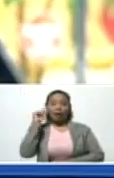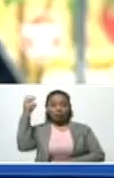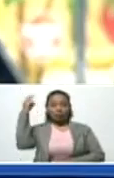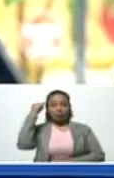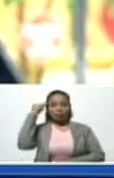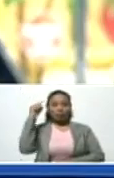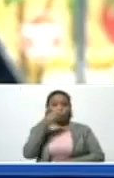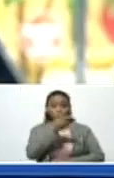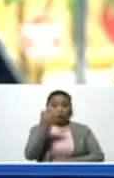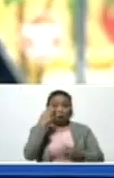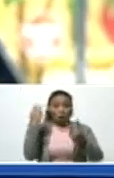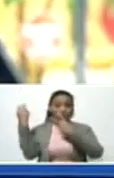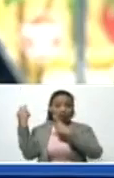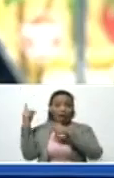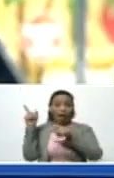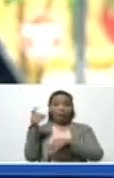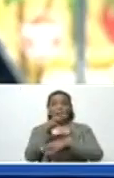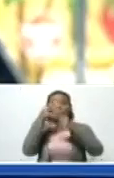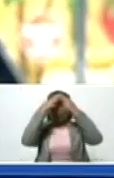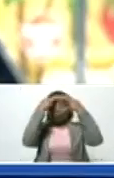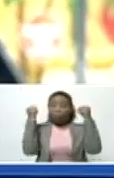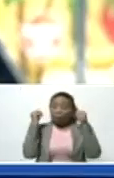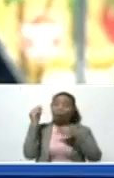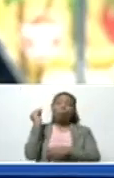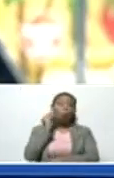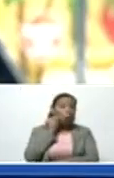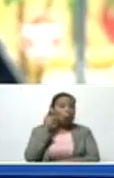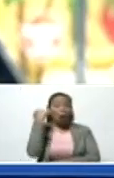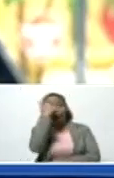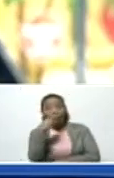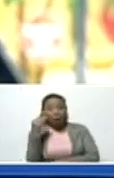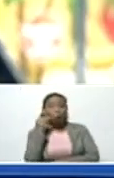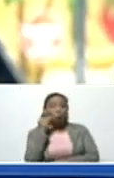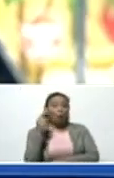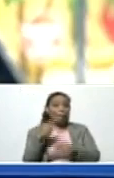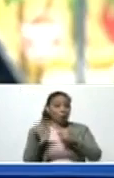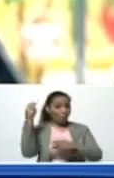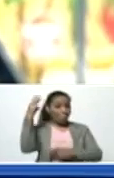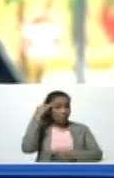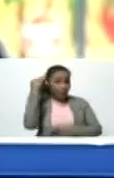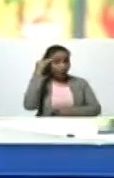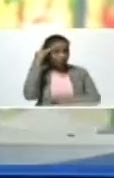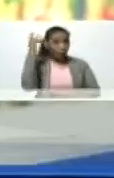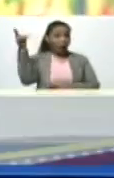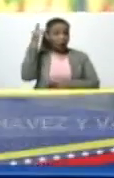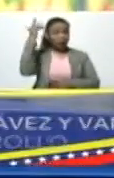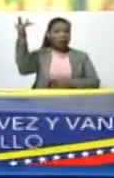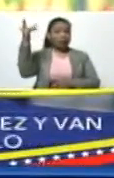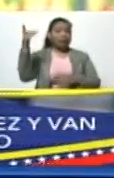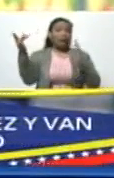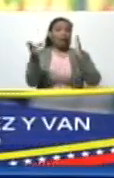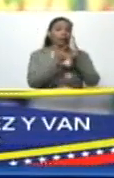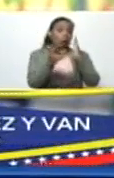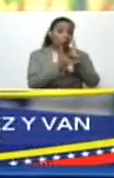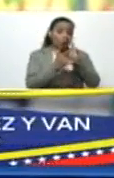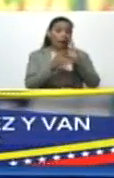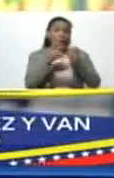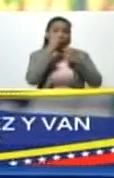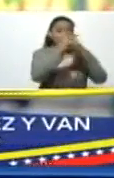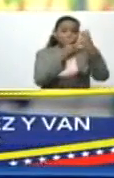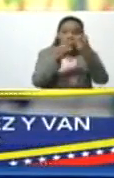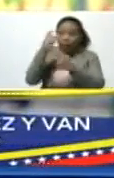ven ahí, parece inocente, no es inocente, tiene una mente. Y le mete a la ciencia, a la tecnología, recorre el